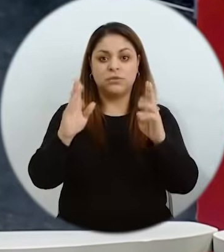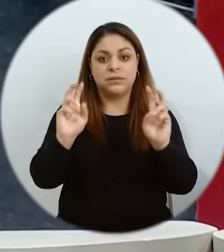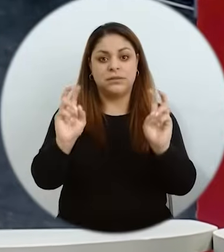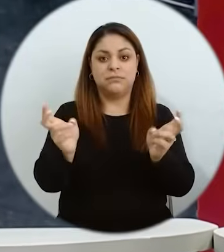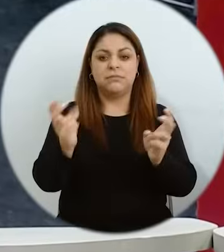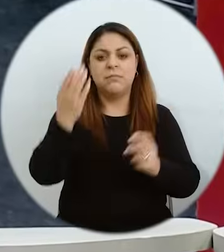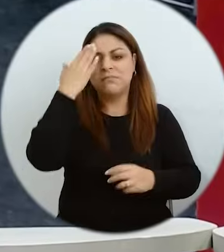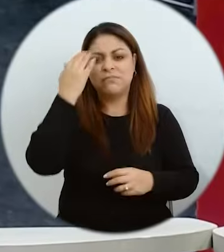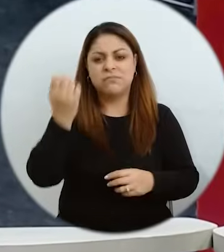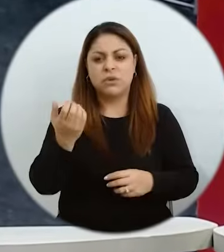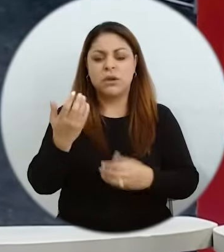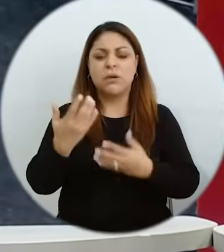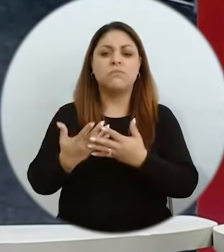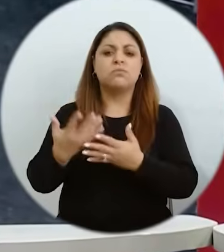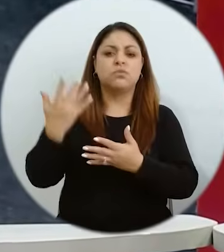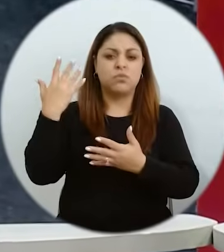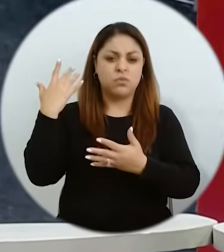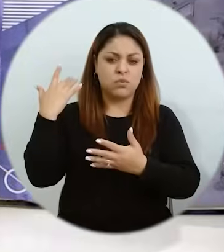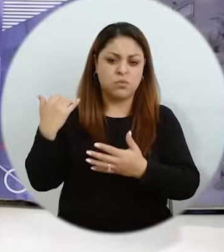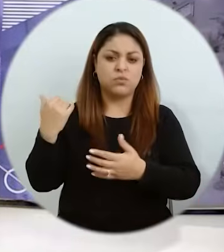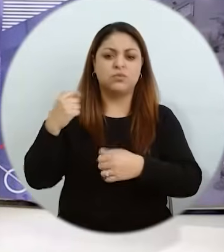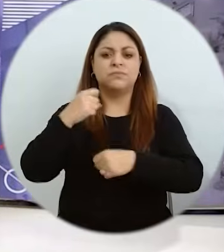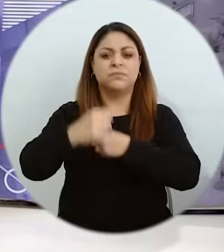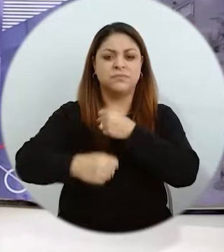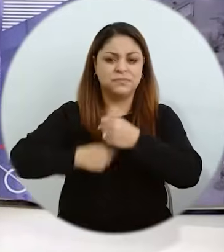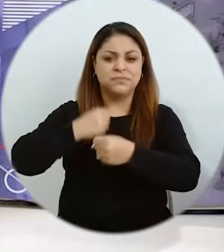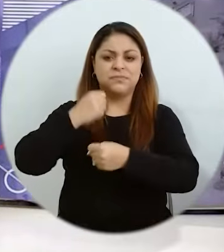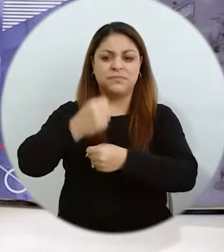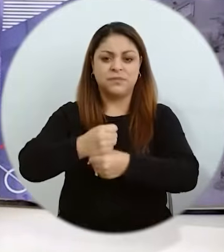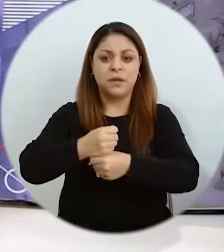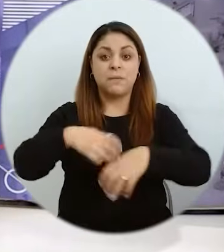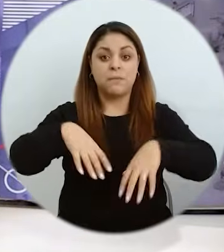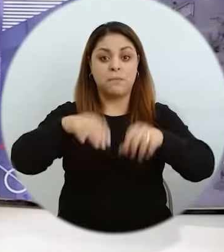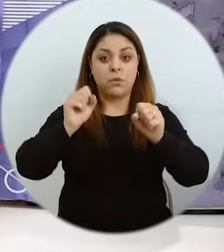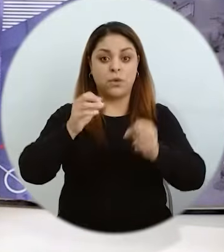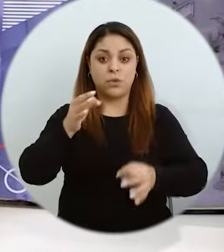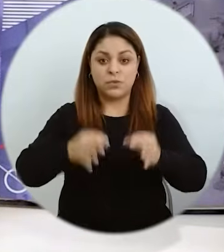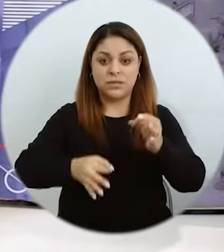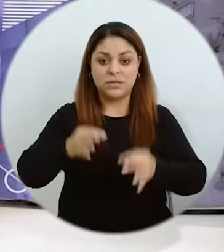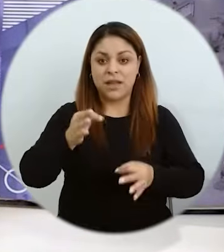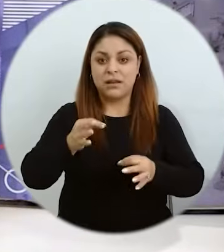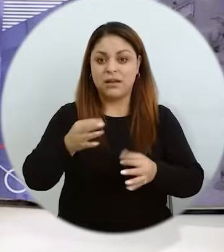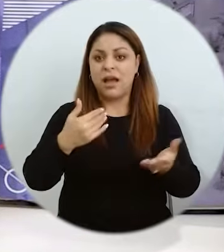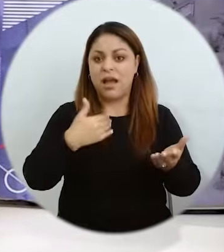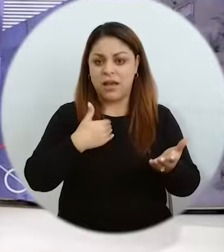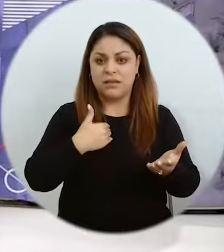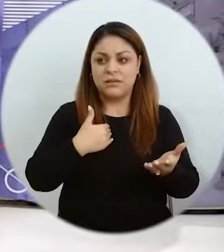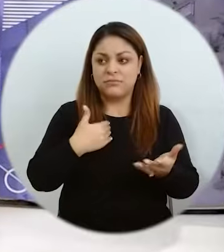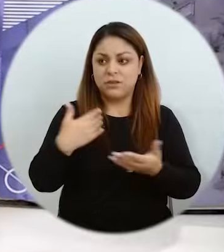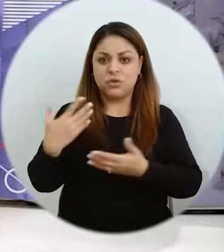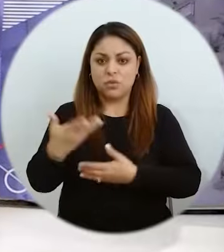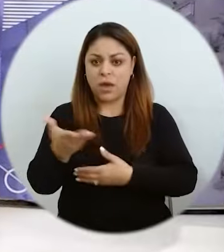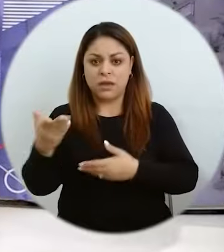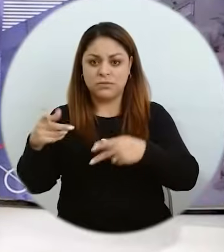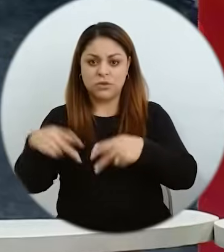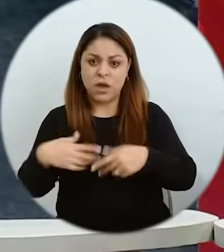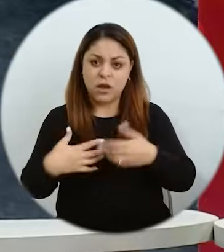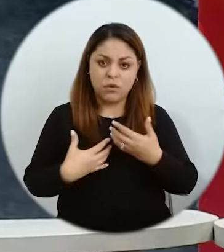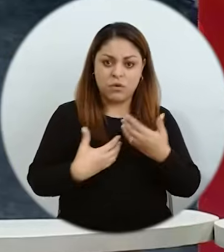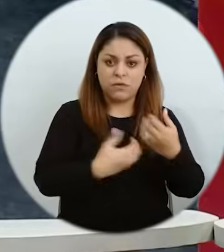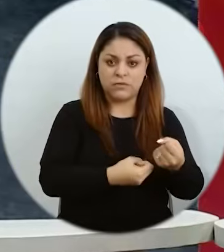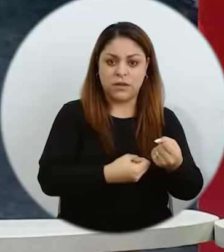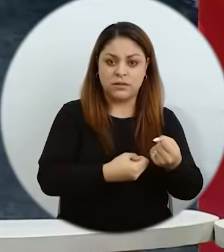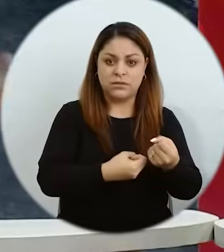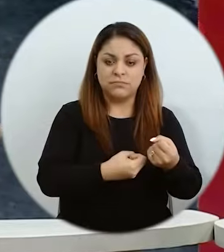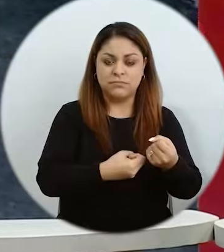tema porque durante muchísimas décadas el Poder Judicial ha gozado de la confianza de las personas